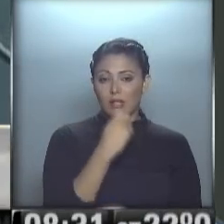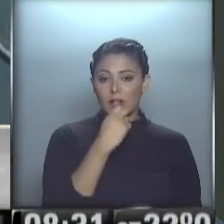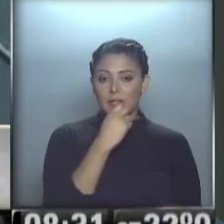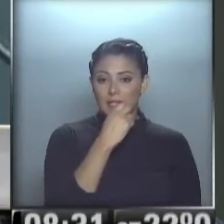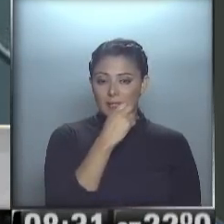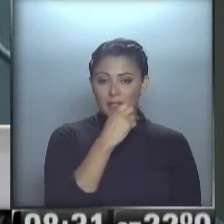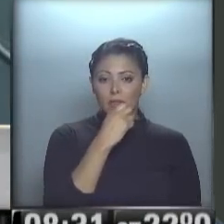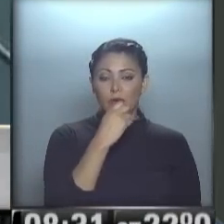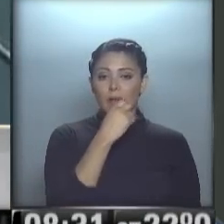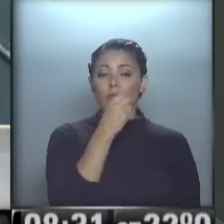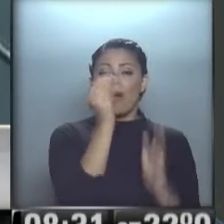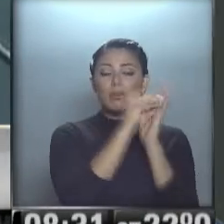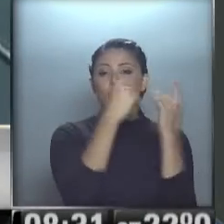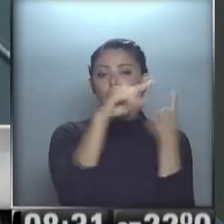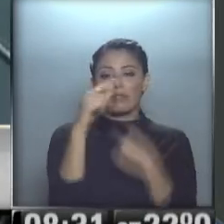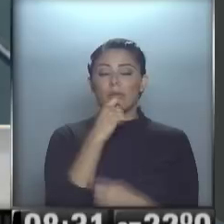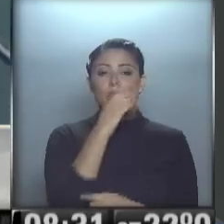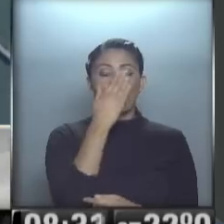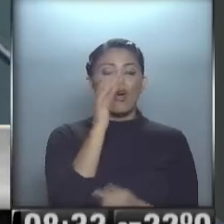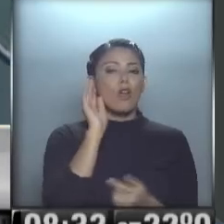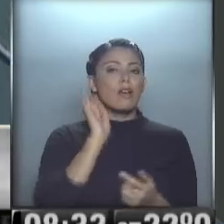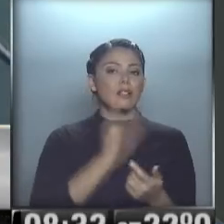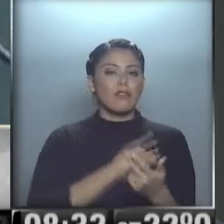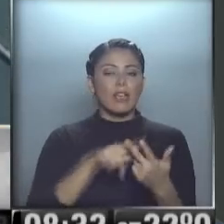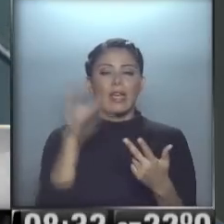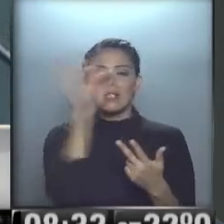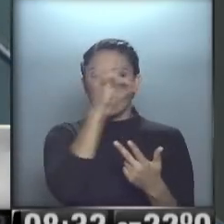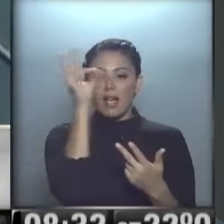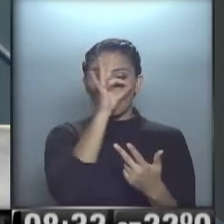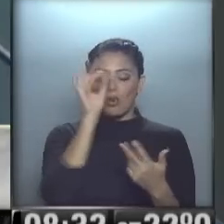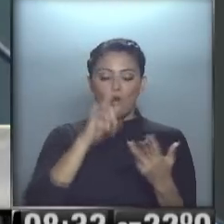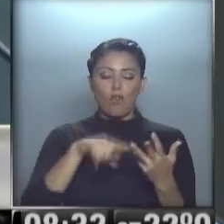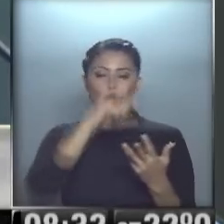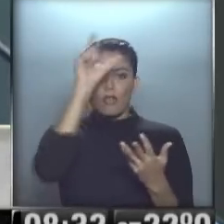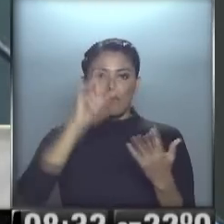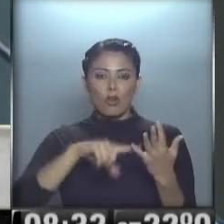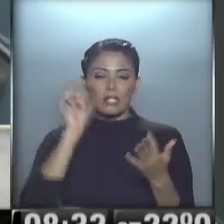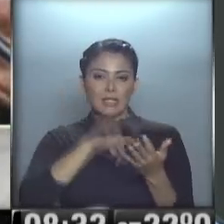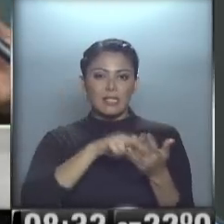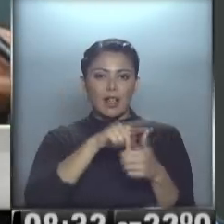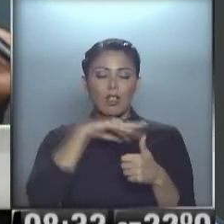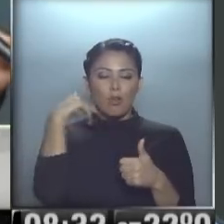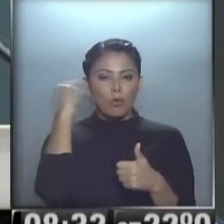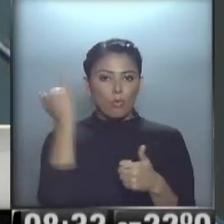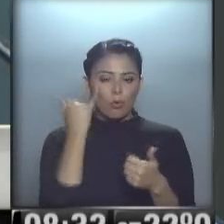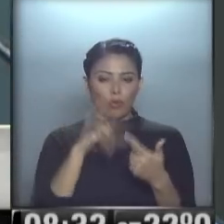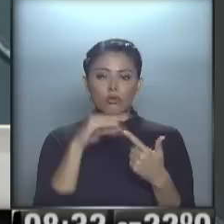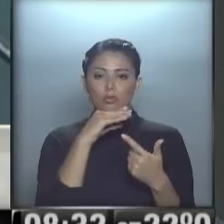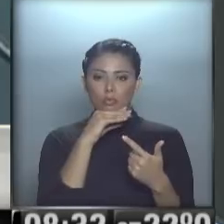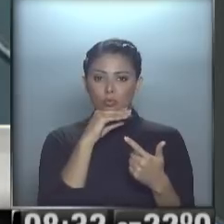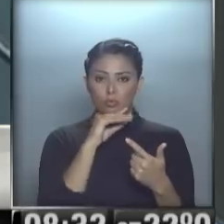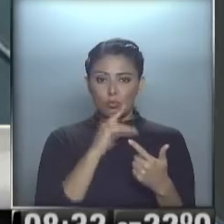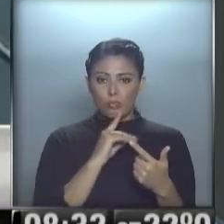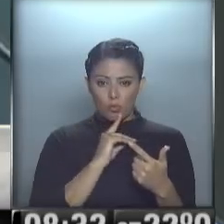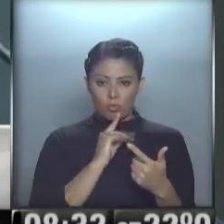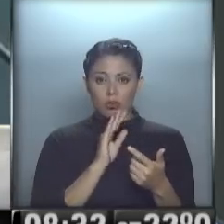tiene precios diferenciales en Córdoba Santa Fe Chaco formosa salta Jujuy o chubut respecto